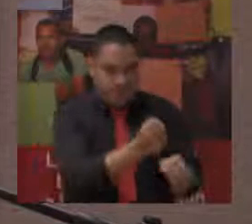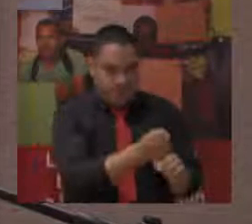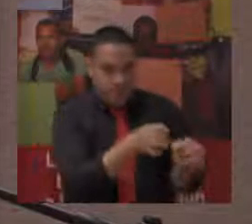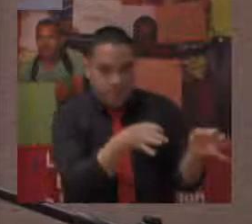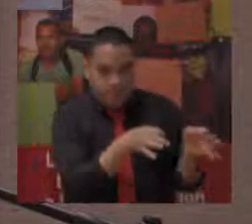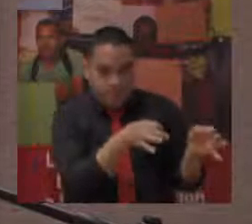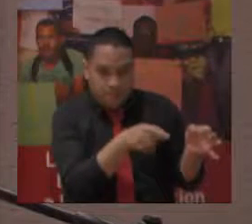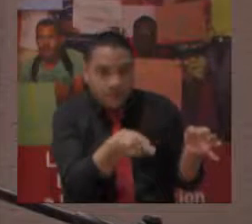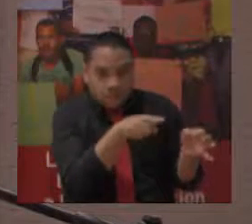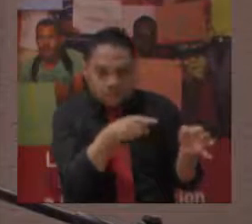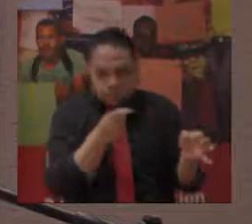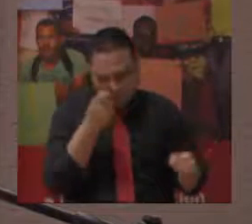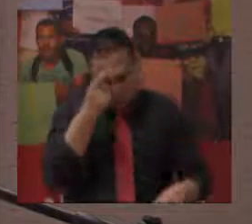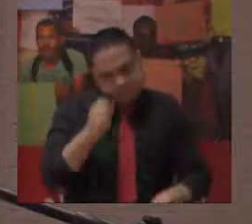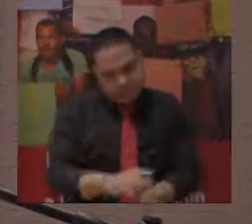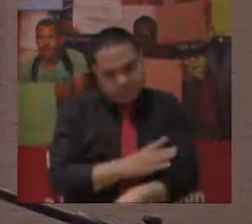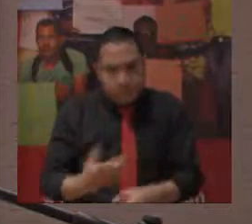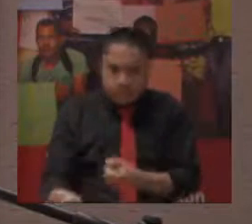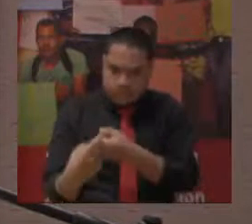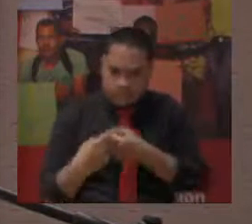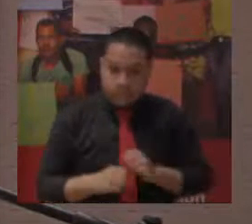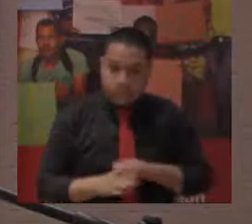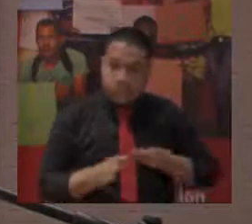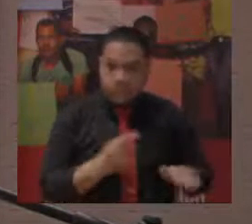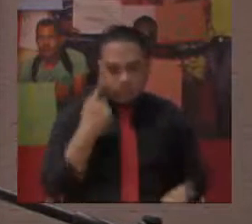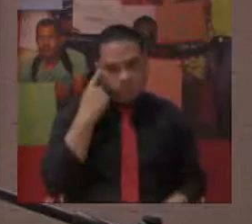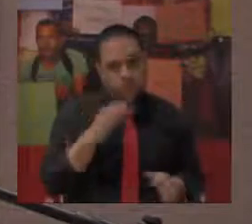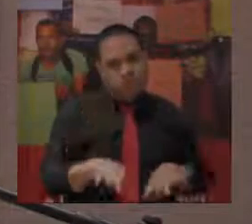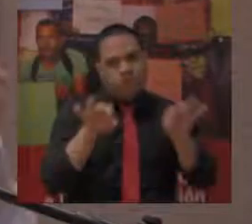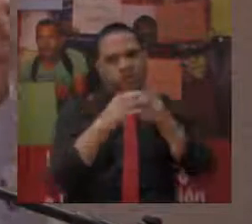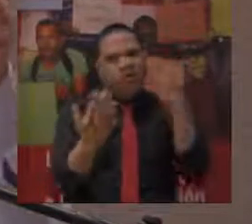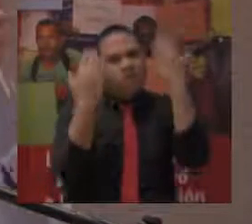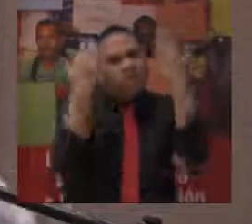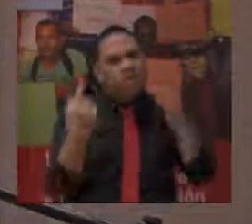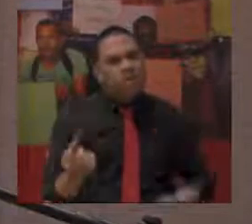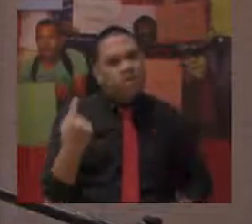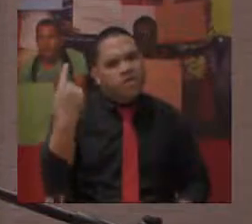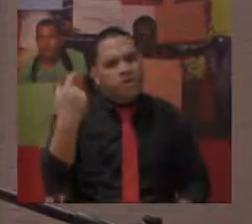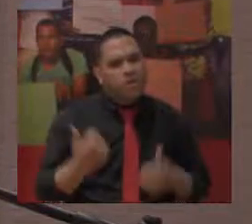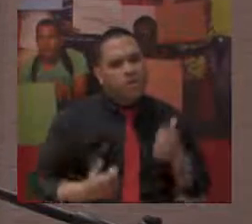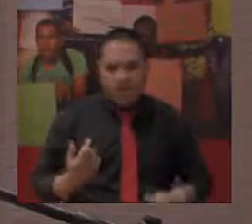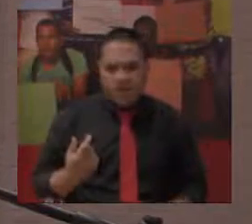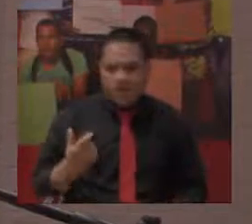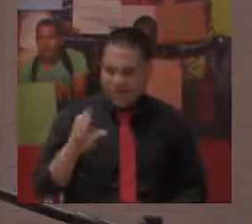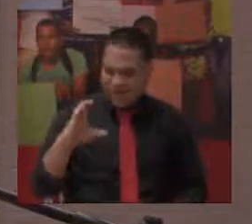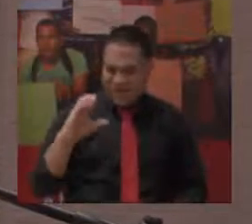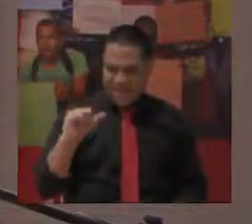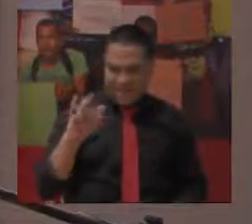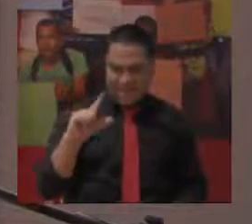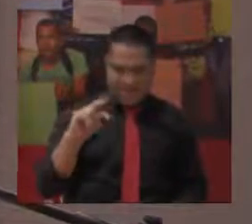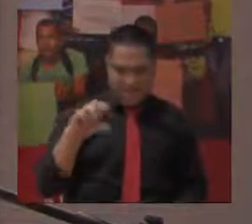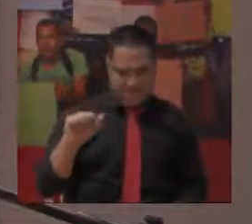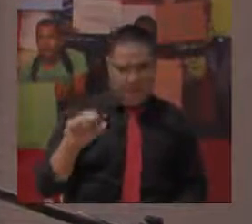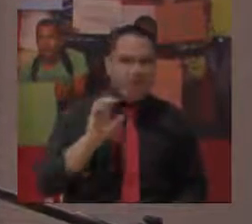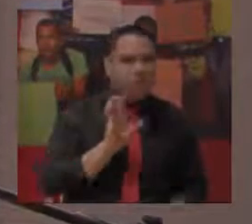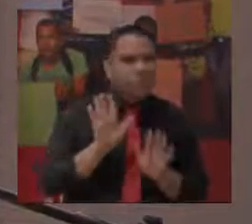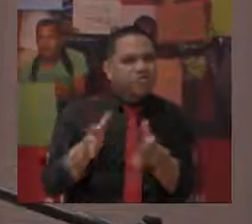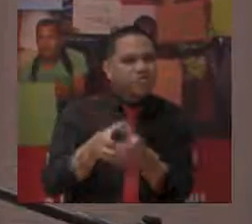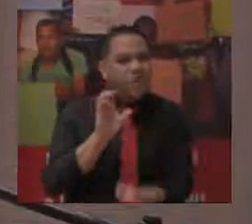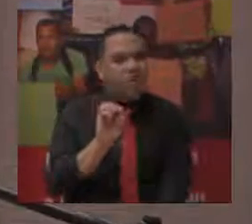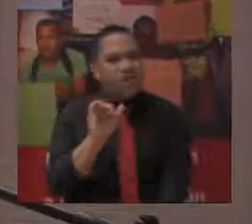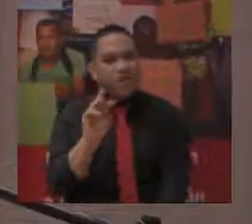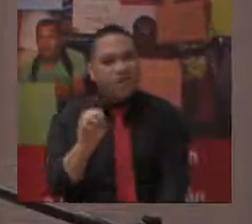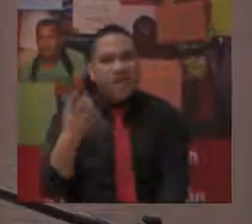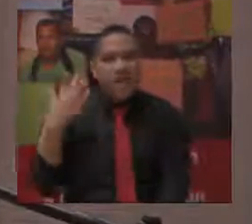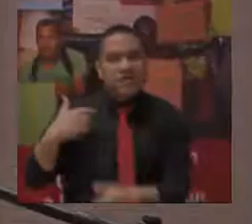Para mí uno de los elementos más importantes de esta política, Catalina, hace 10 años de la OIM me propuso que fuera a trabajar